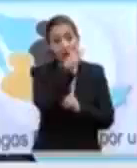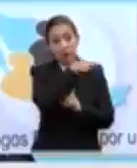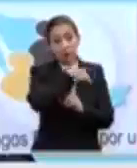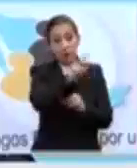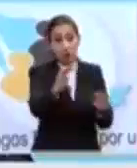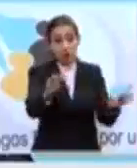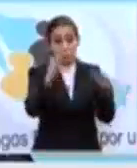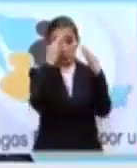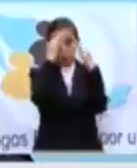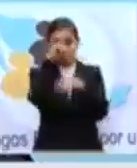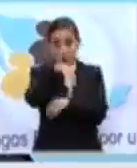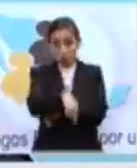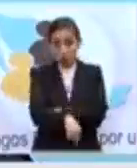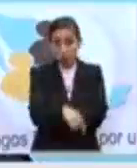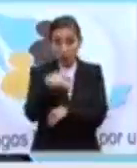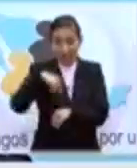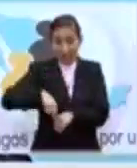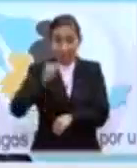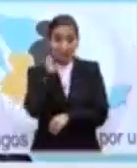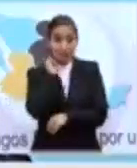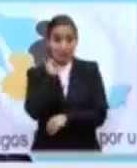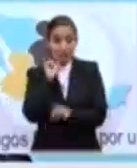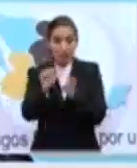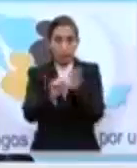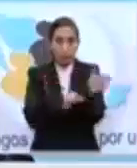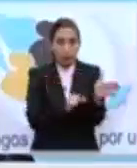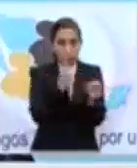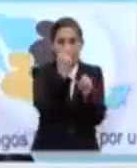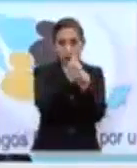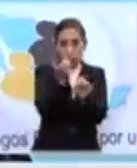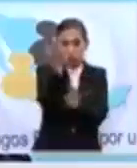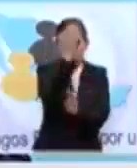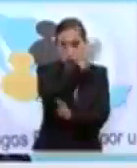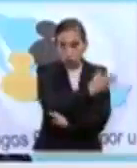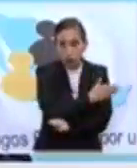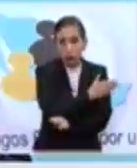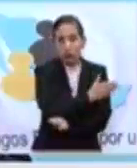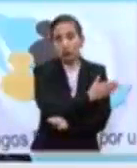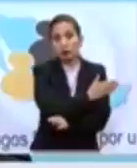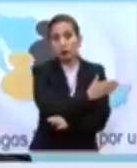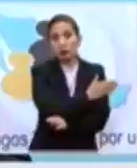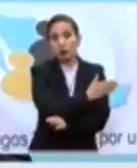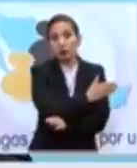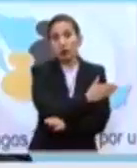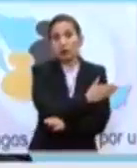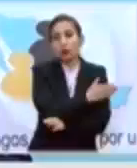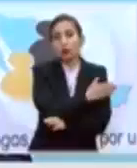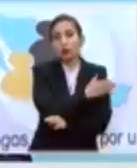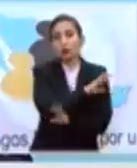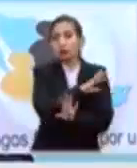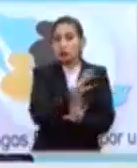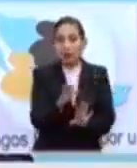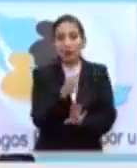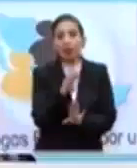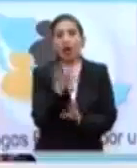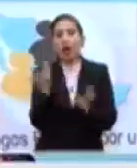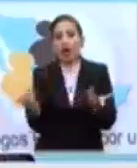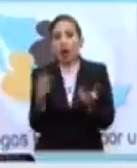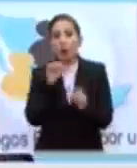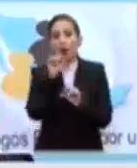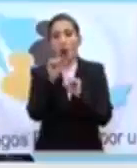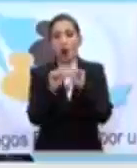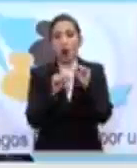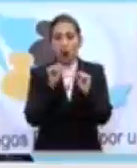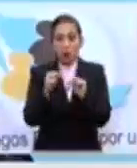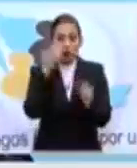están viendo el día de hoy, de que el Senado desde el año pasado, pues ha, por decirlo así,